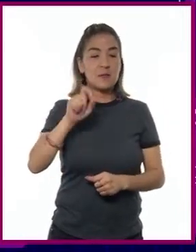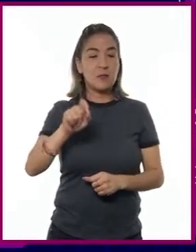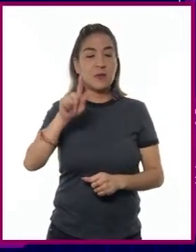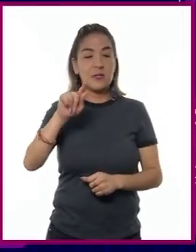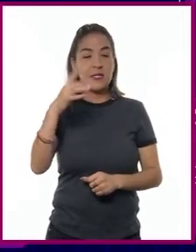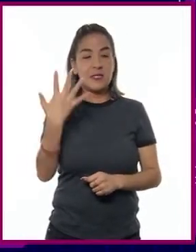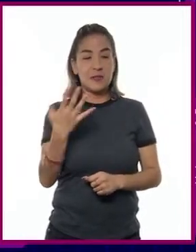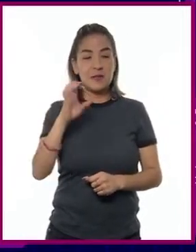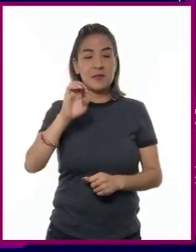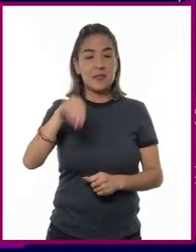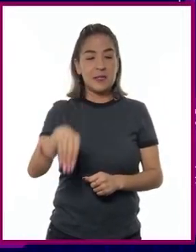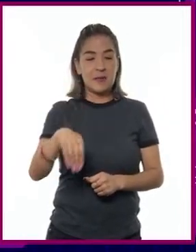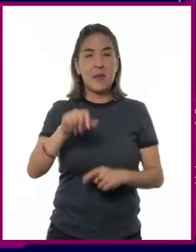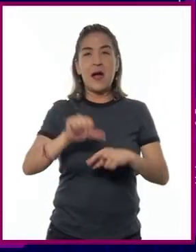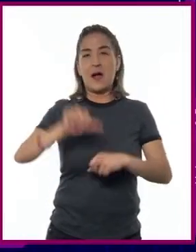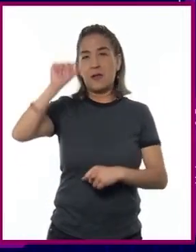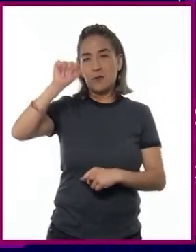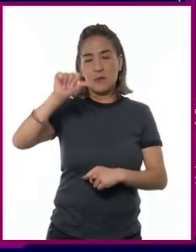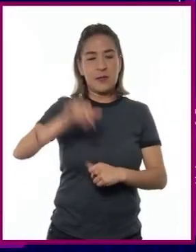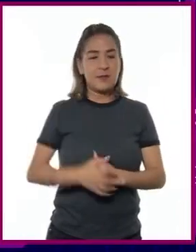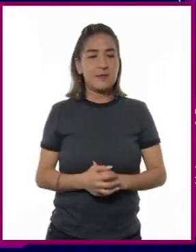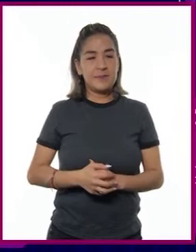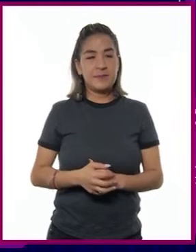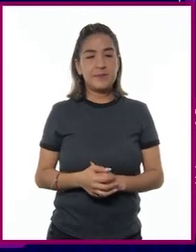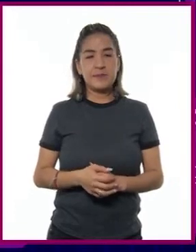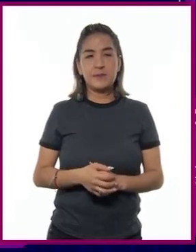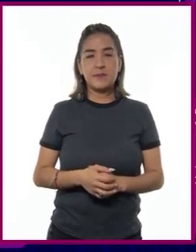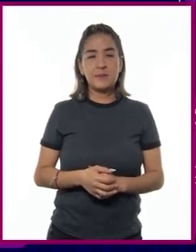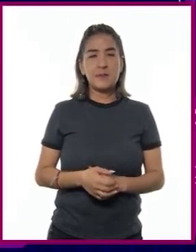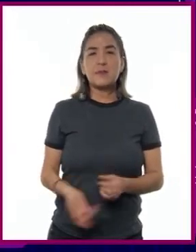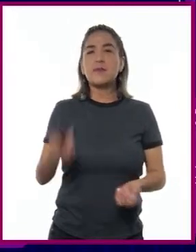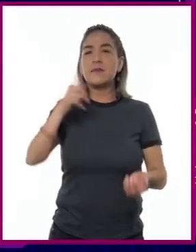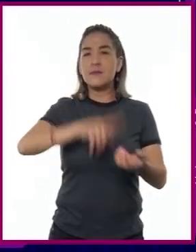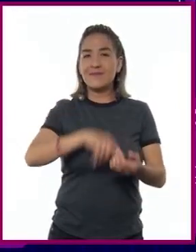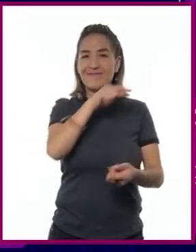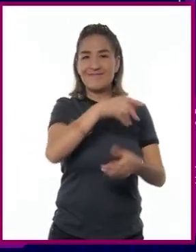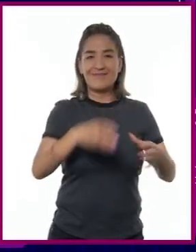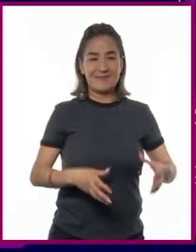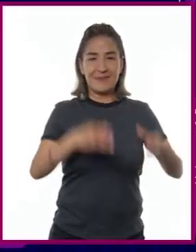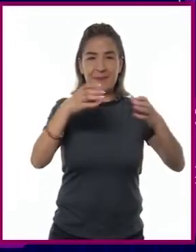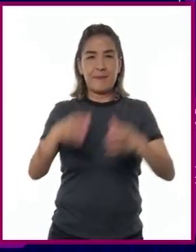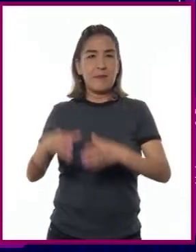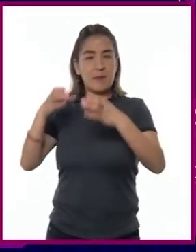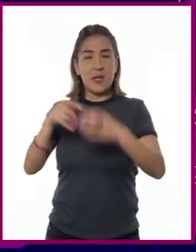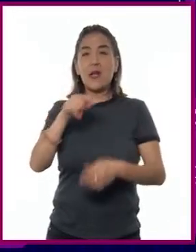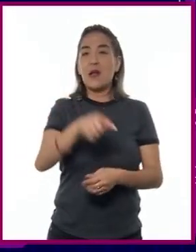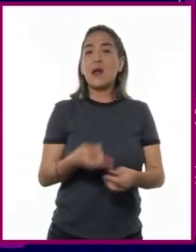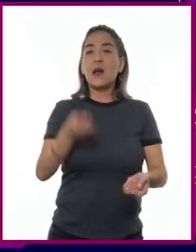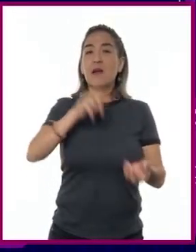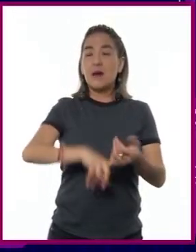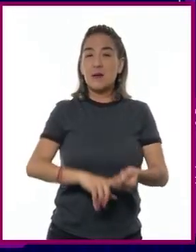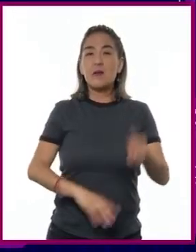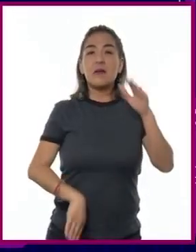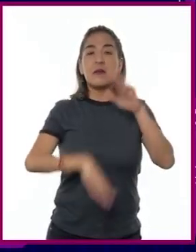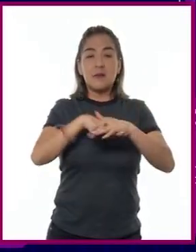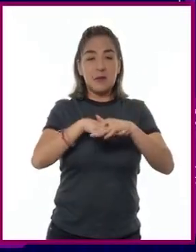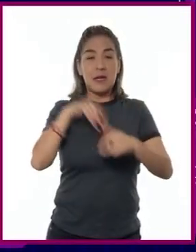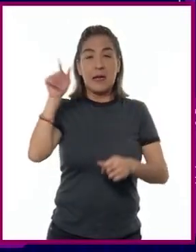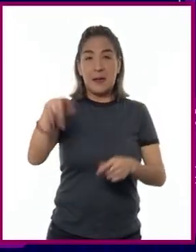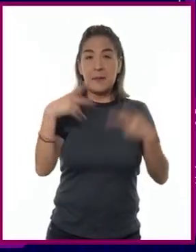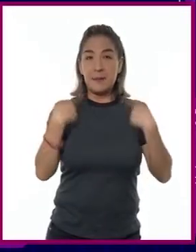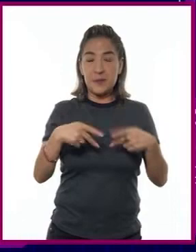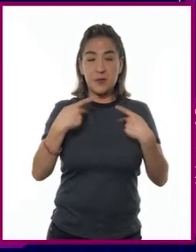93.75 centímetros de altura. Los recipientes tienen la capacidad demandada por el